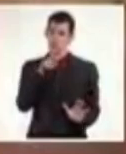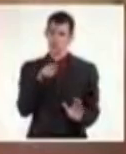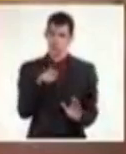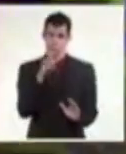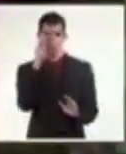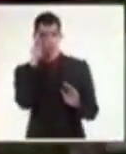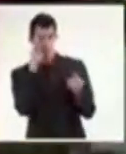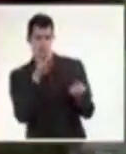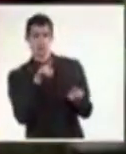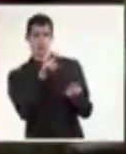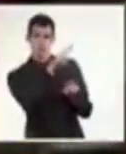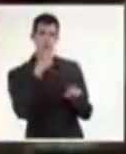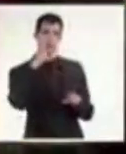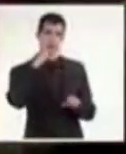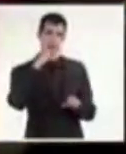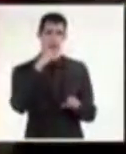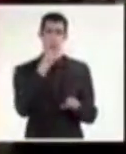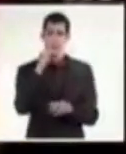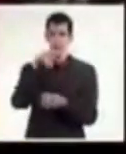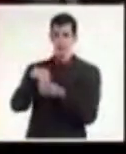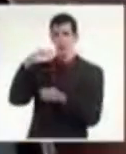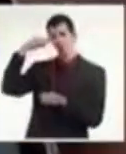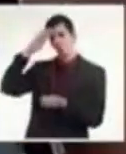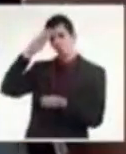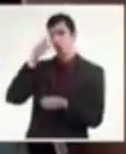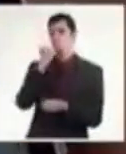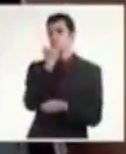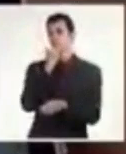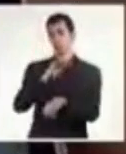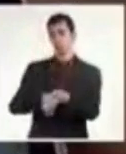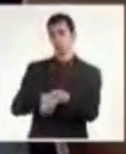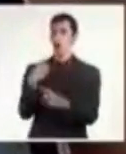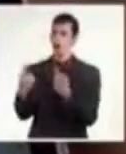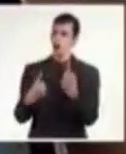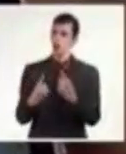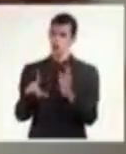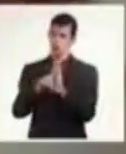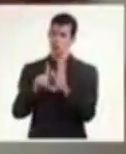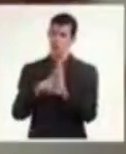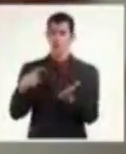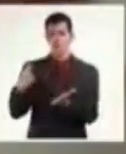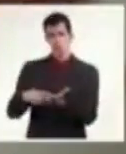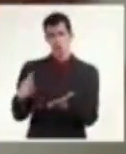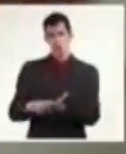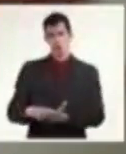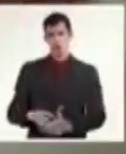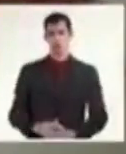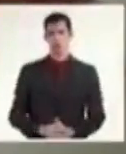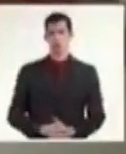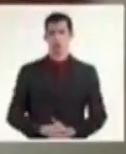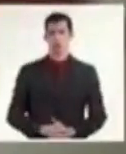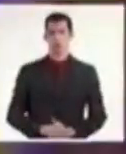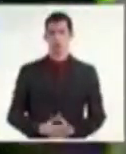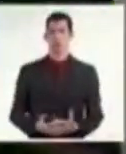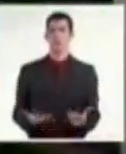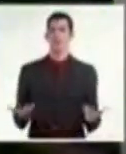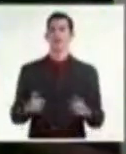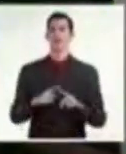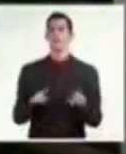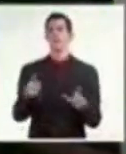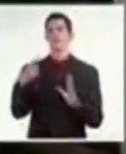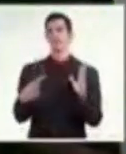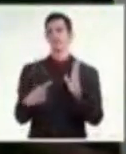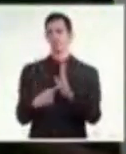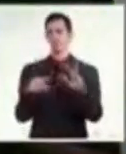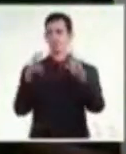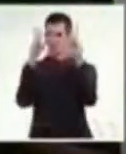ver. Pero ante su furia y odio desmedido, se impuso la defensa de la patria desde el espacio digital. En